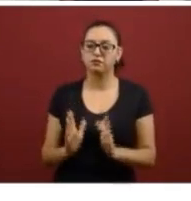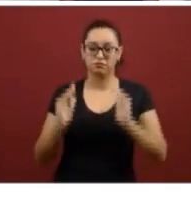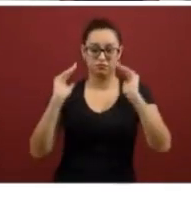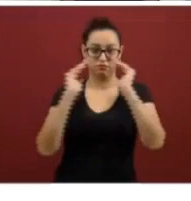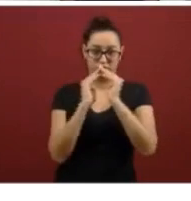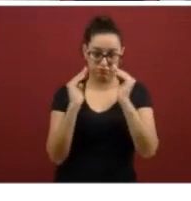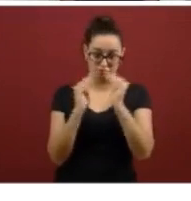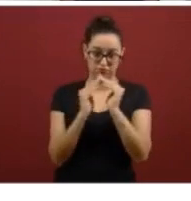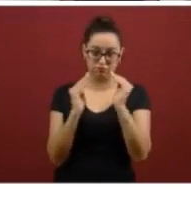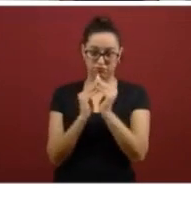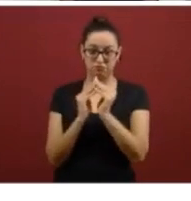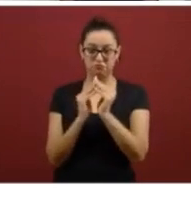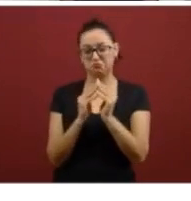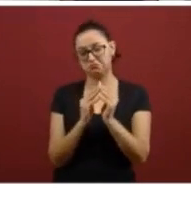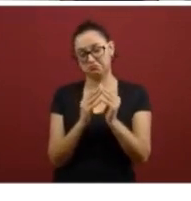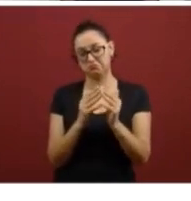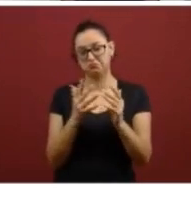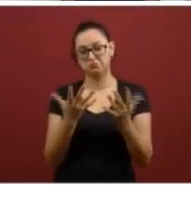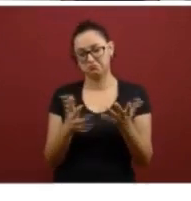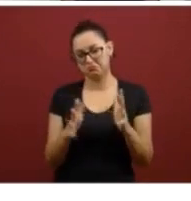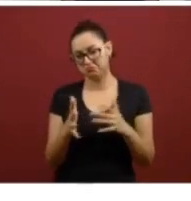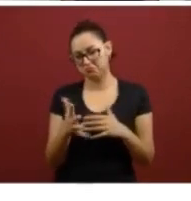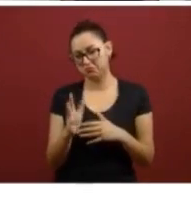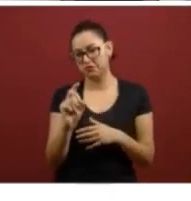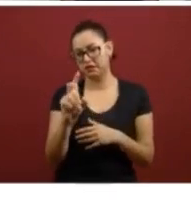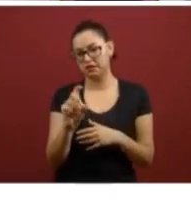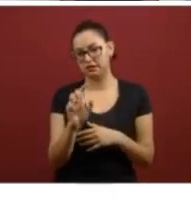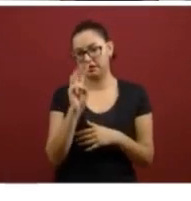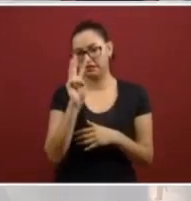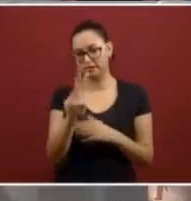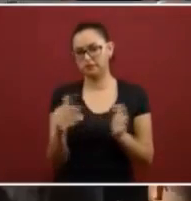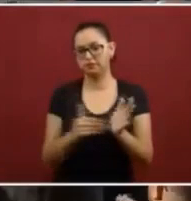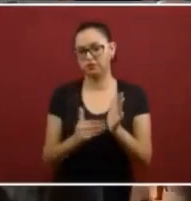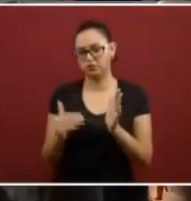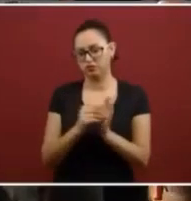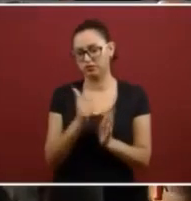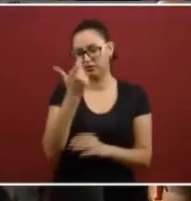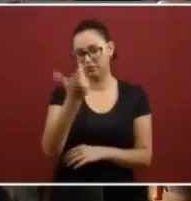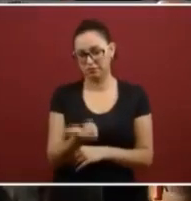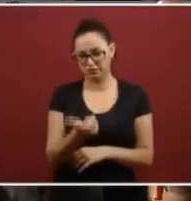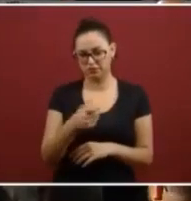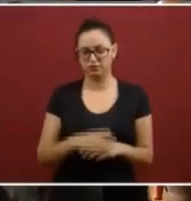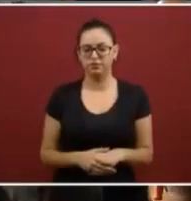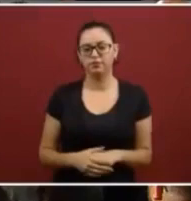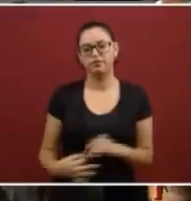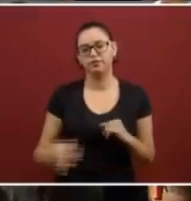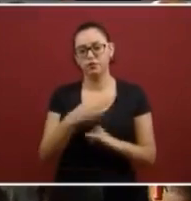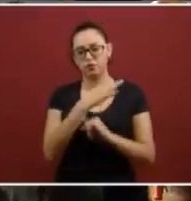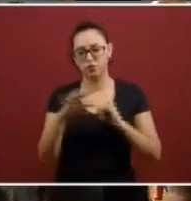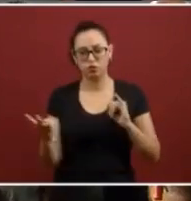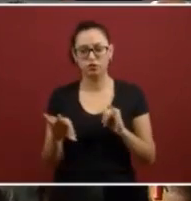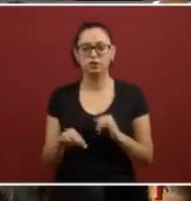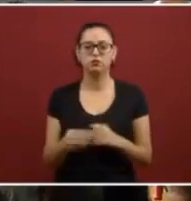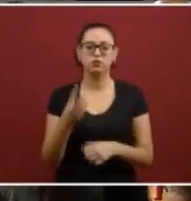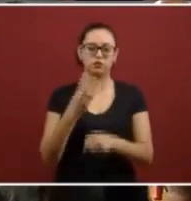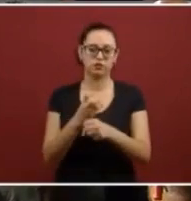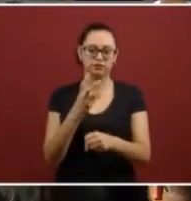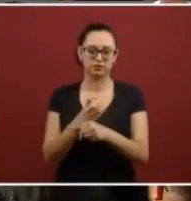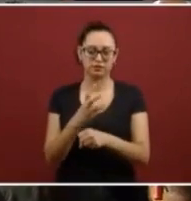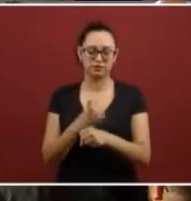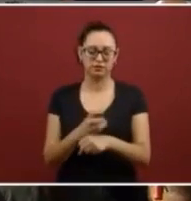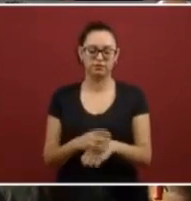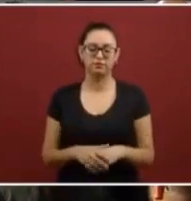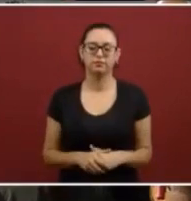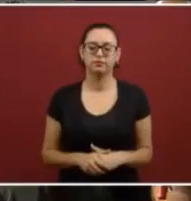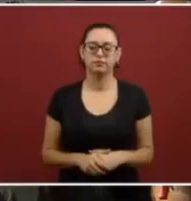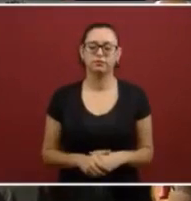casa It's que a anda en nice big alrededor house. un valor de 33 millones de pesos. This one's worth about Y 33 finalmente million tenemos una pesos. tercera propiedad que